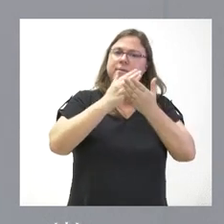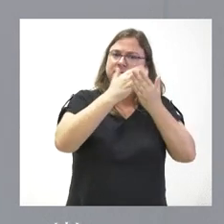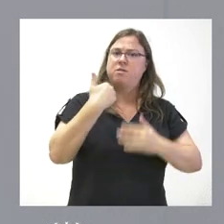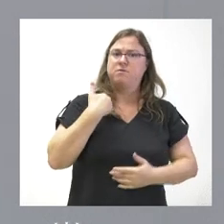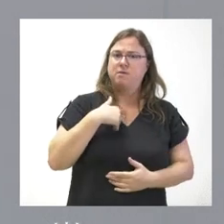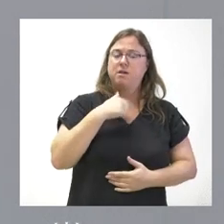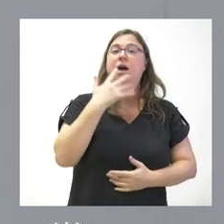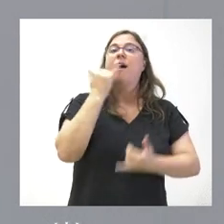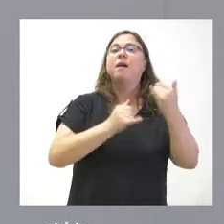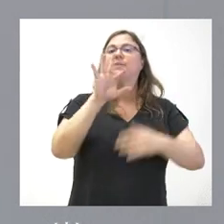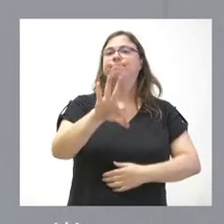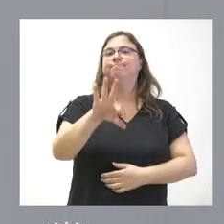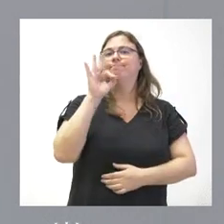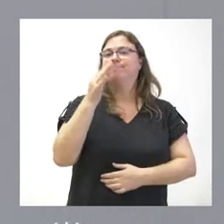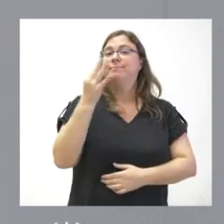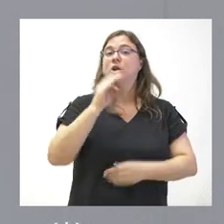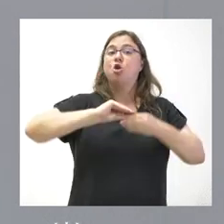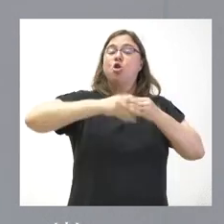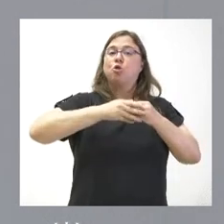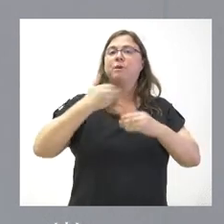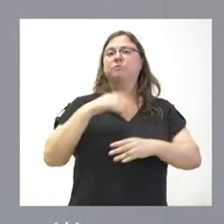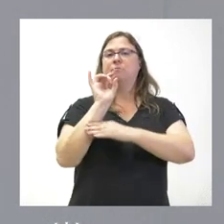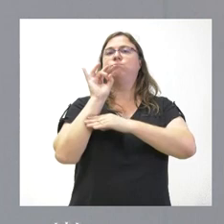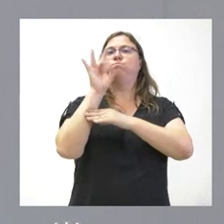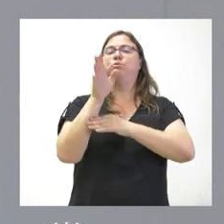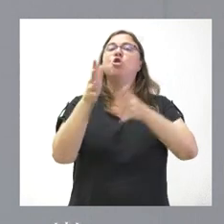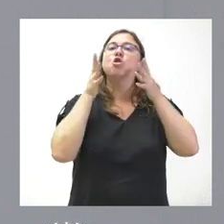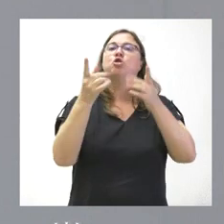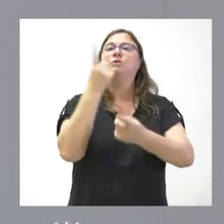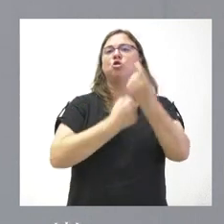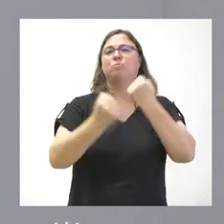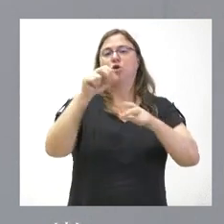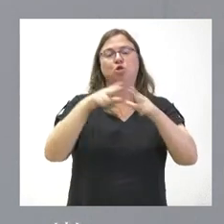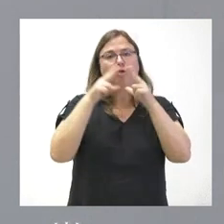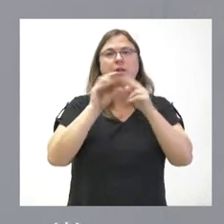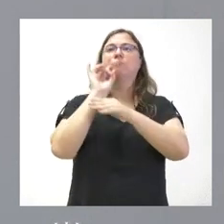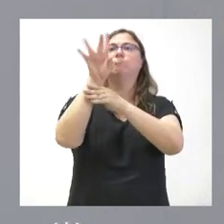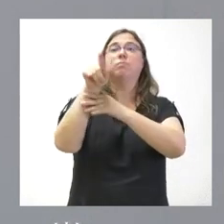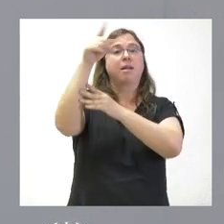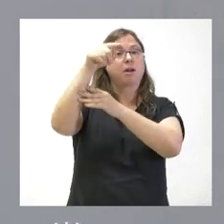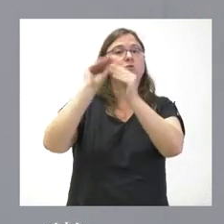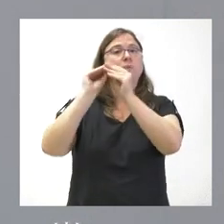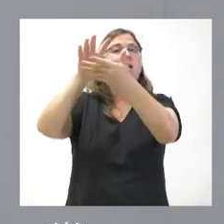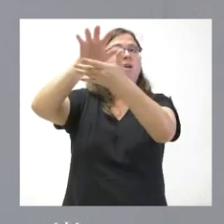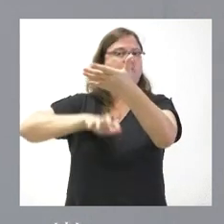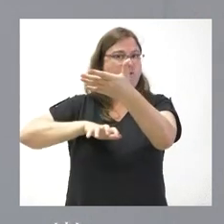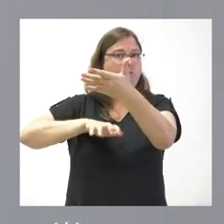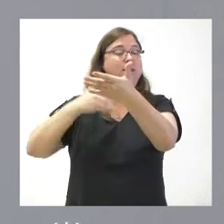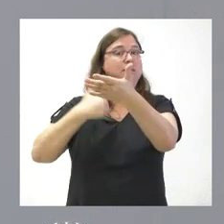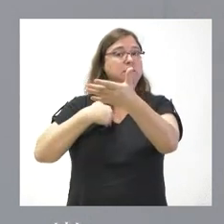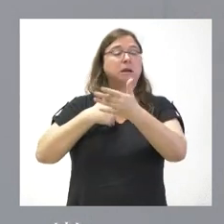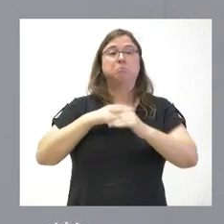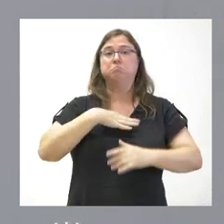decidido que se envíe este documento ya al consejo económico y social para su informe y que pueda disponer por tanto ya desde